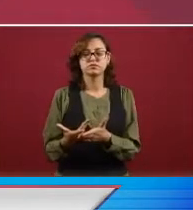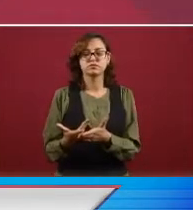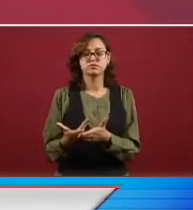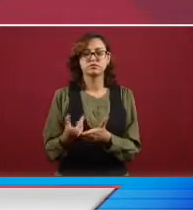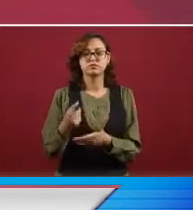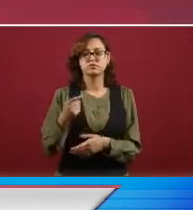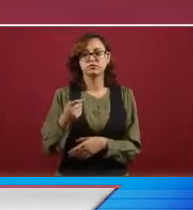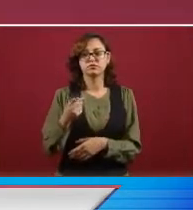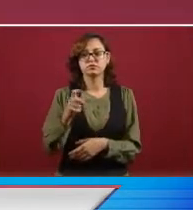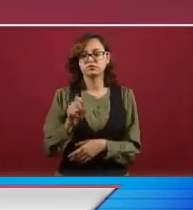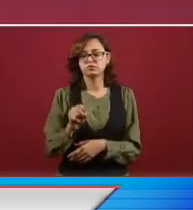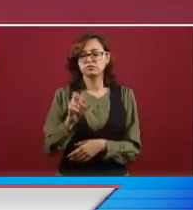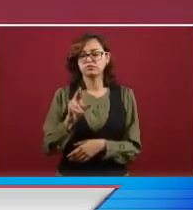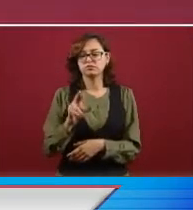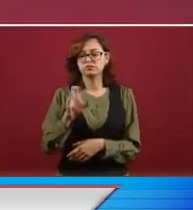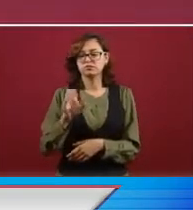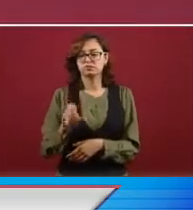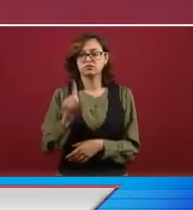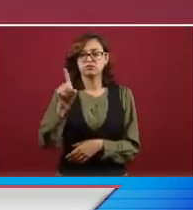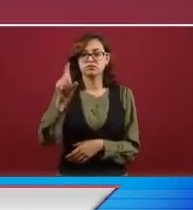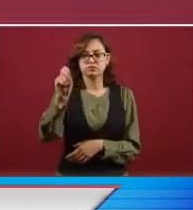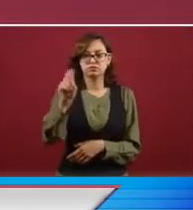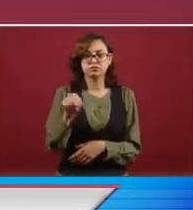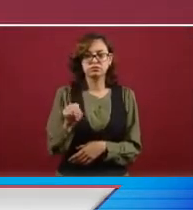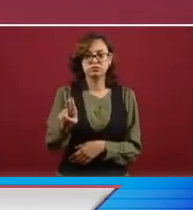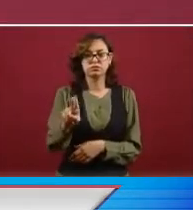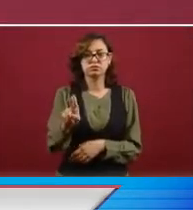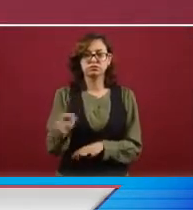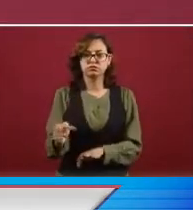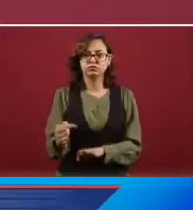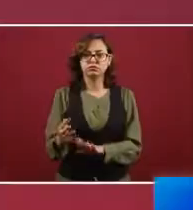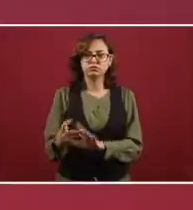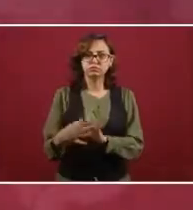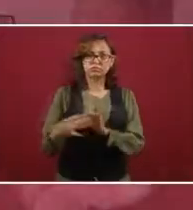Rico, que tiene más de 120 años siendo colonia de los Estados Unidos.